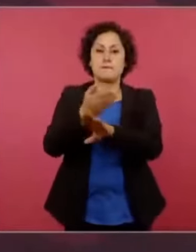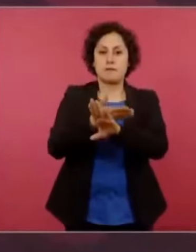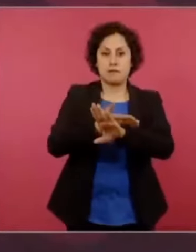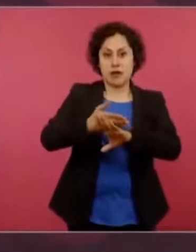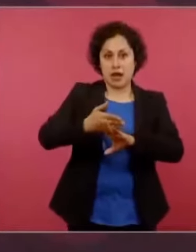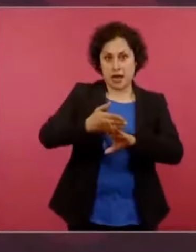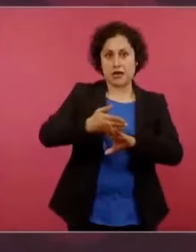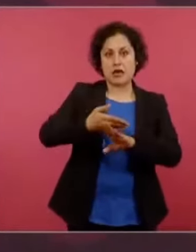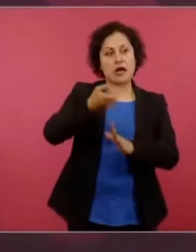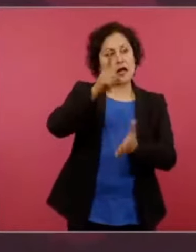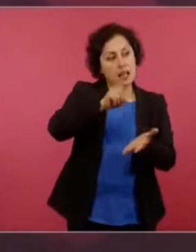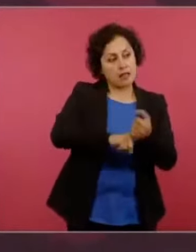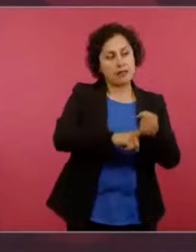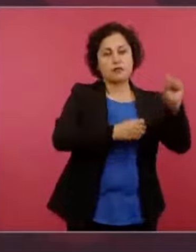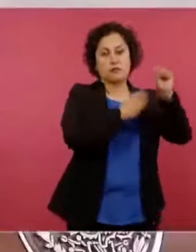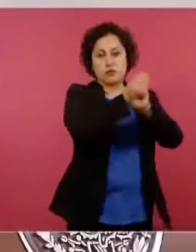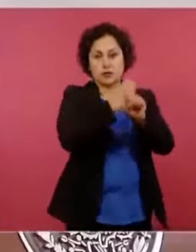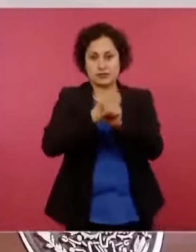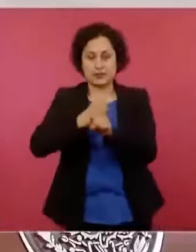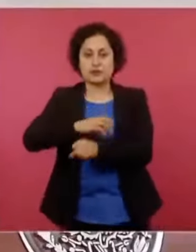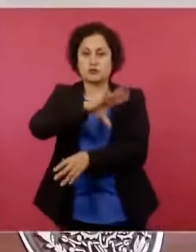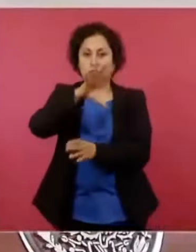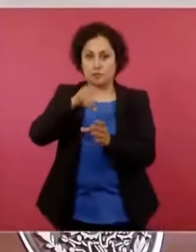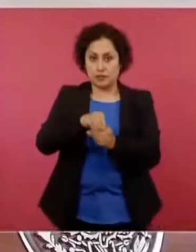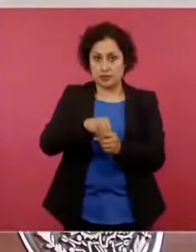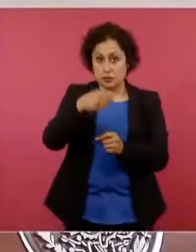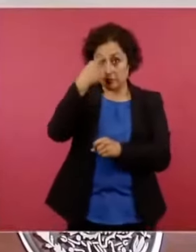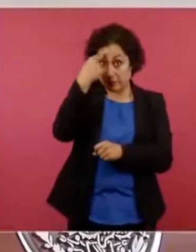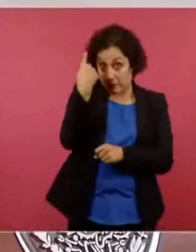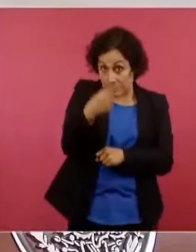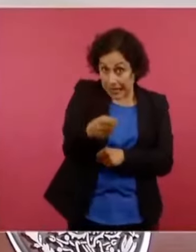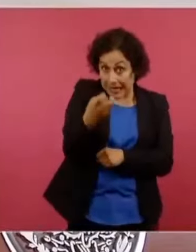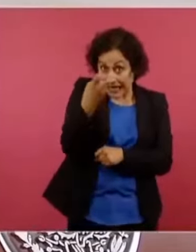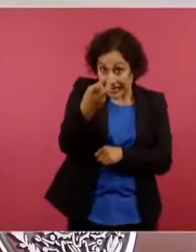tiene que haber médico en todos los centros de salud,